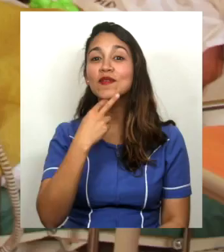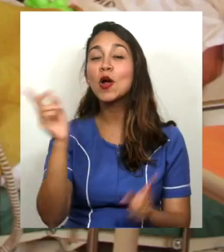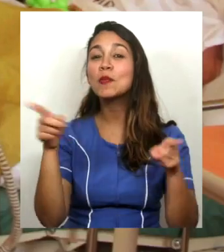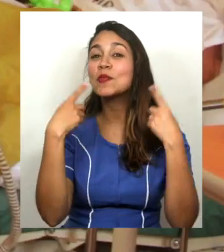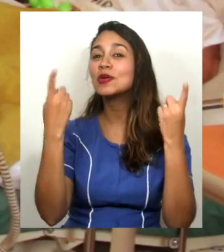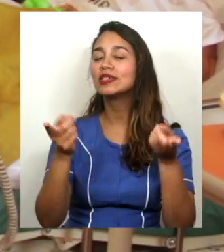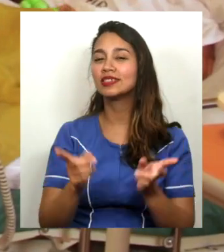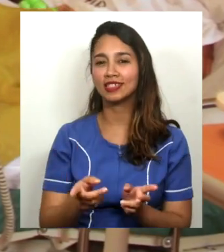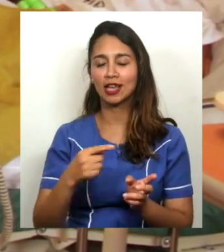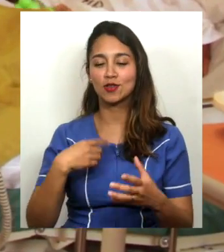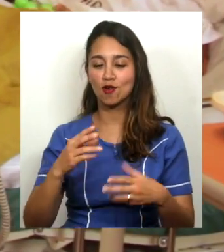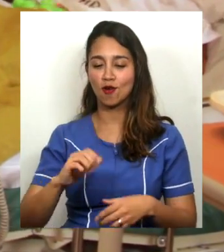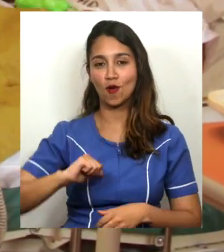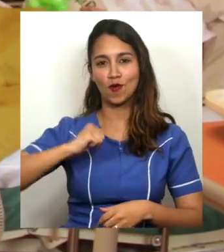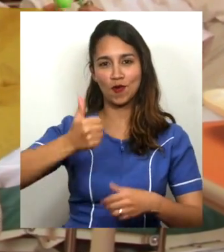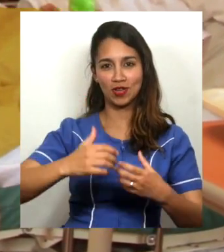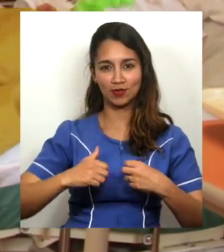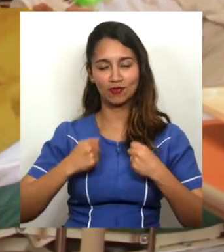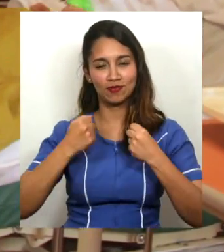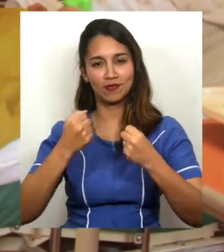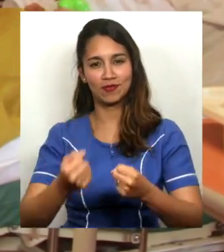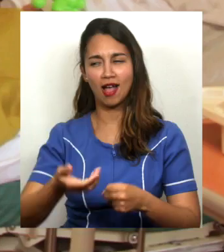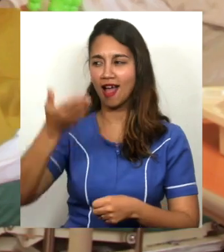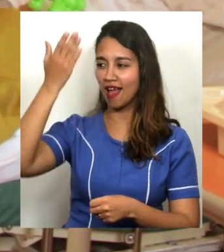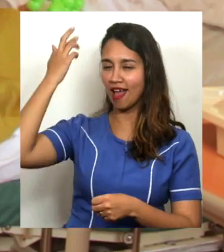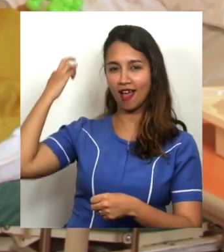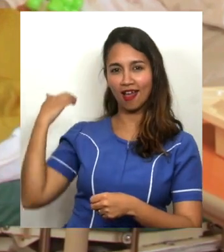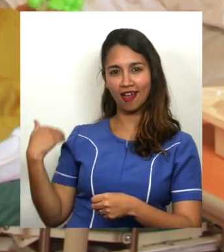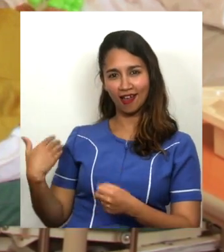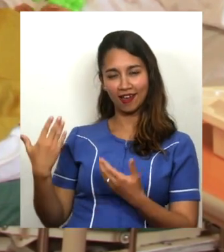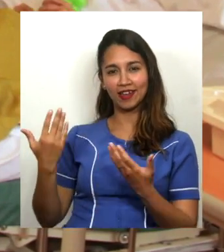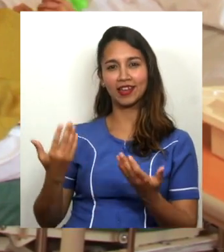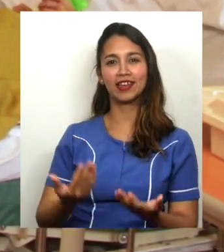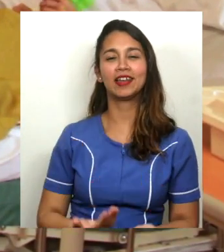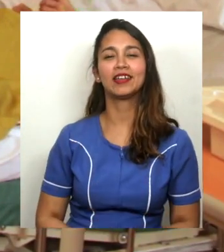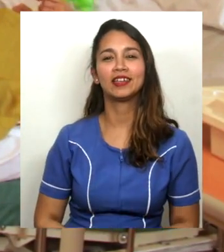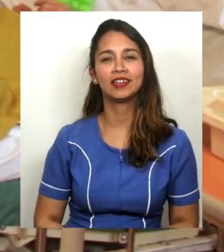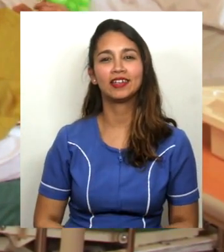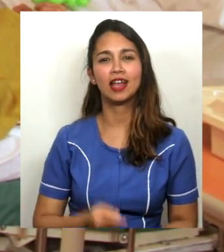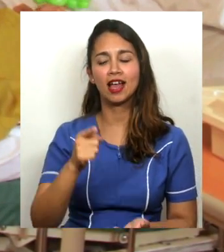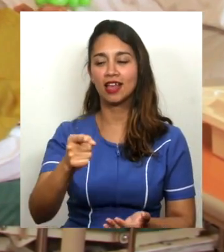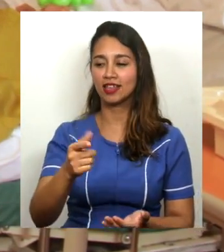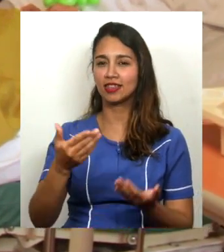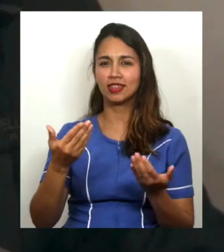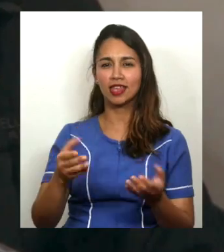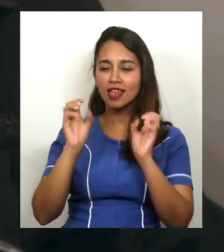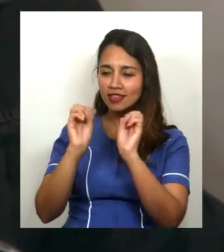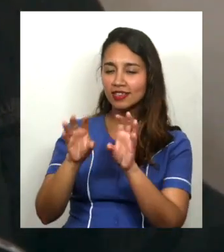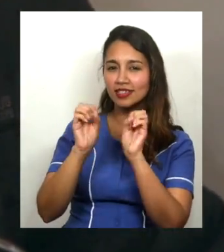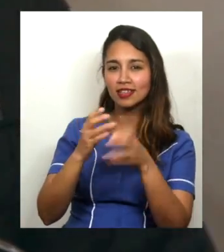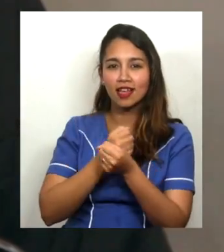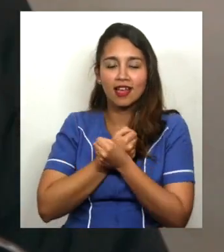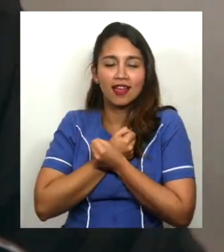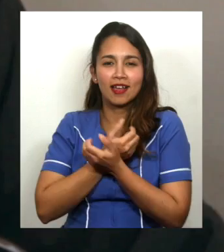fantástico. Pero voy a sacar juventud de mi pasado